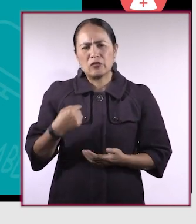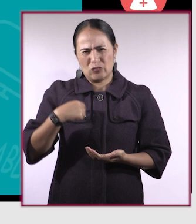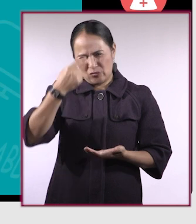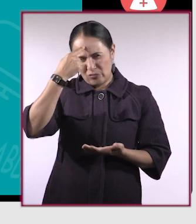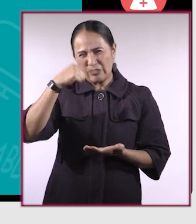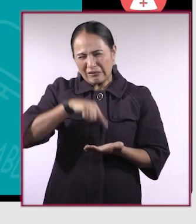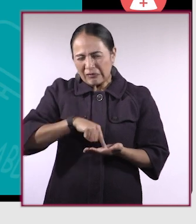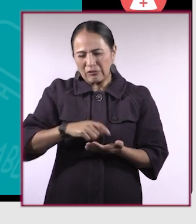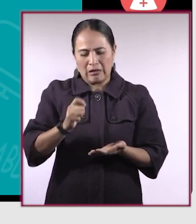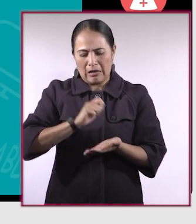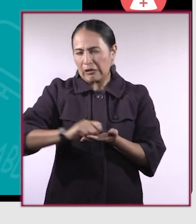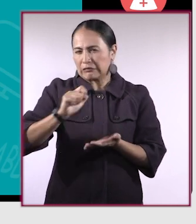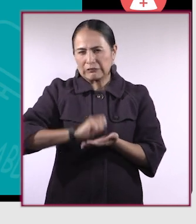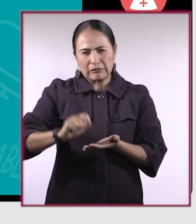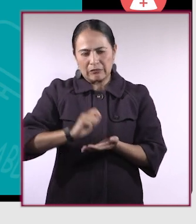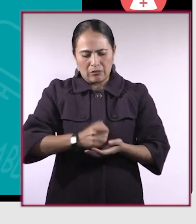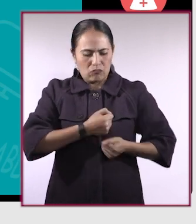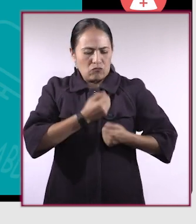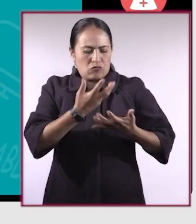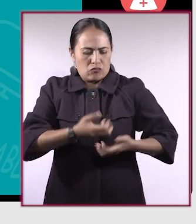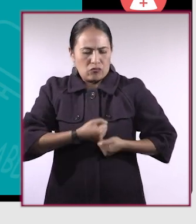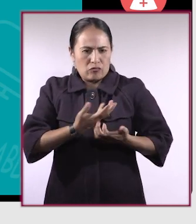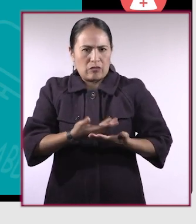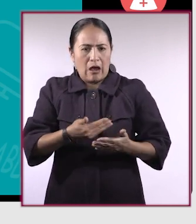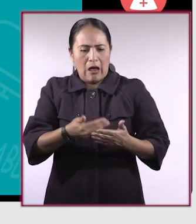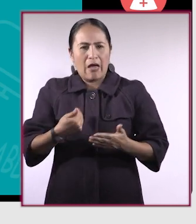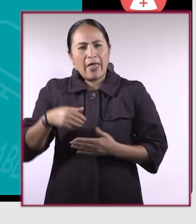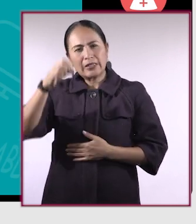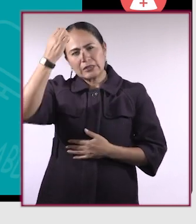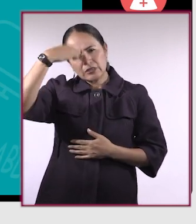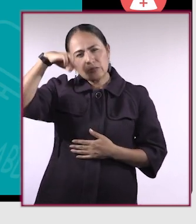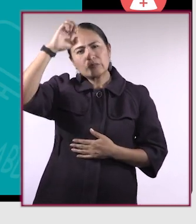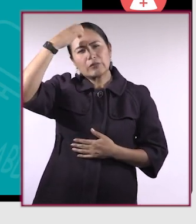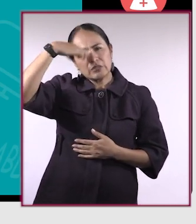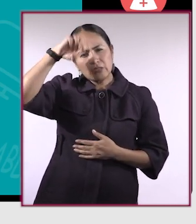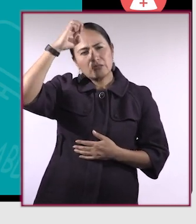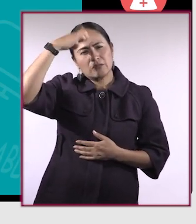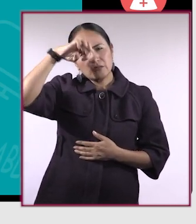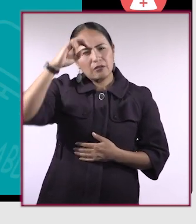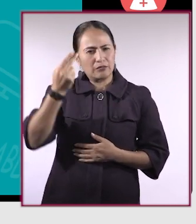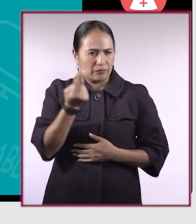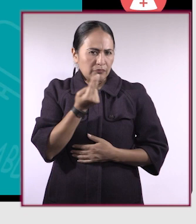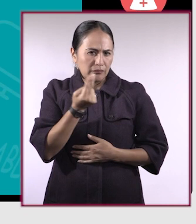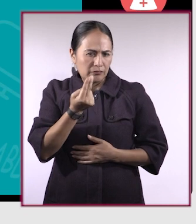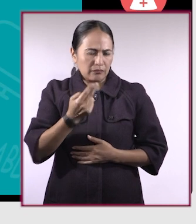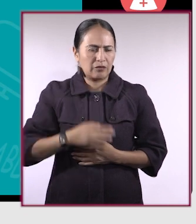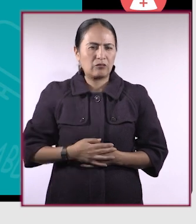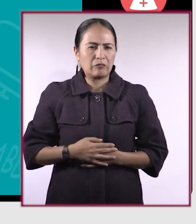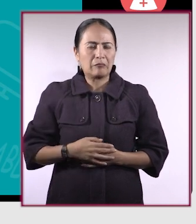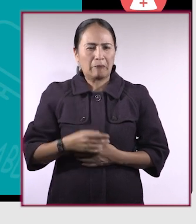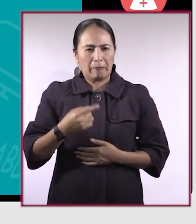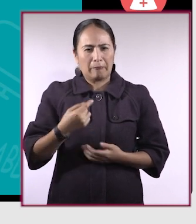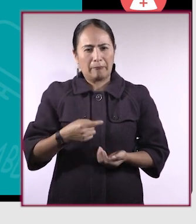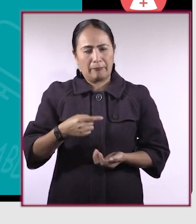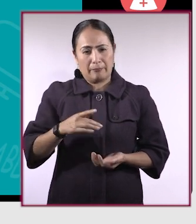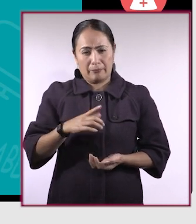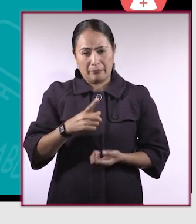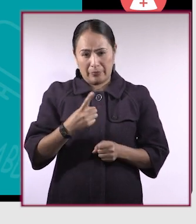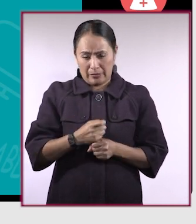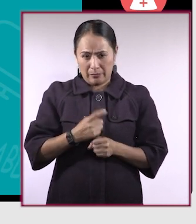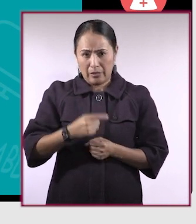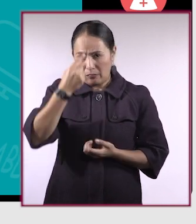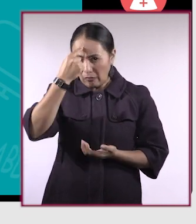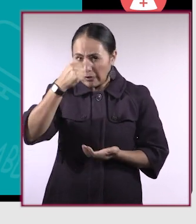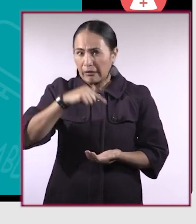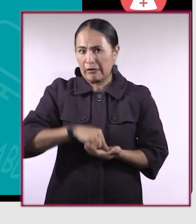la escritura es fruto de la experiencia, ¿no? Entonces yo creo que tendrán que ver,